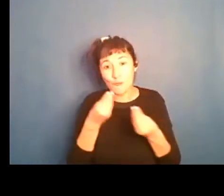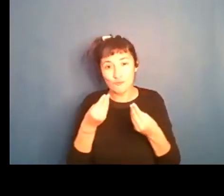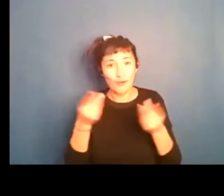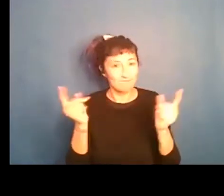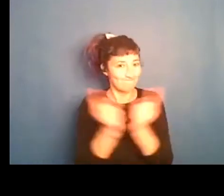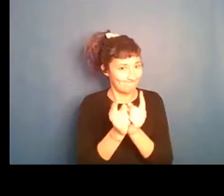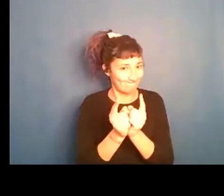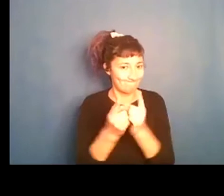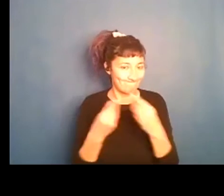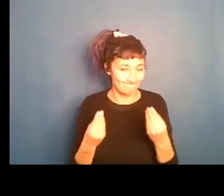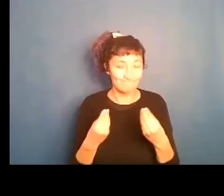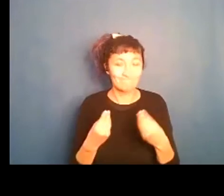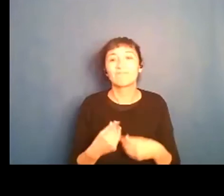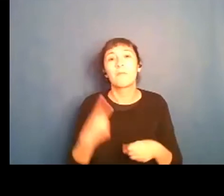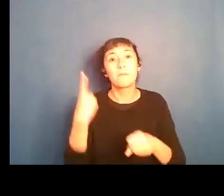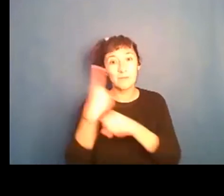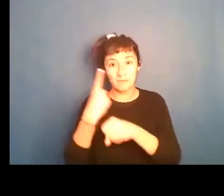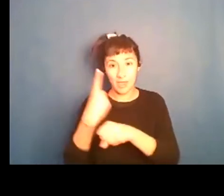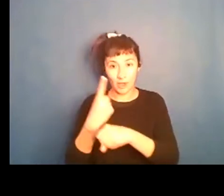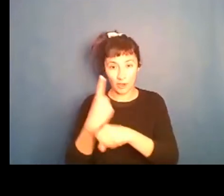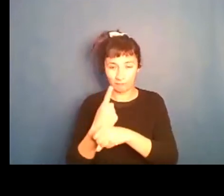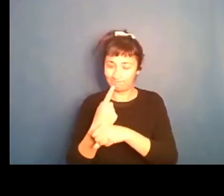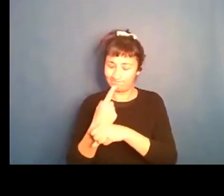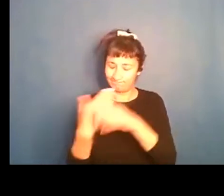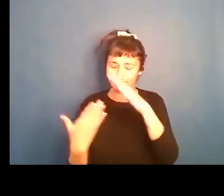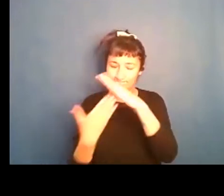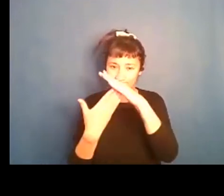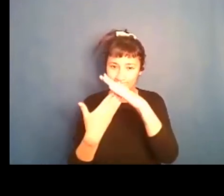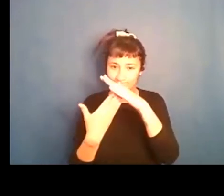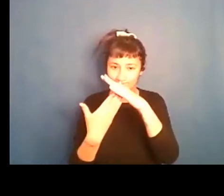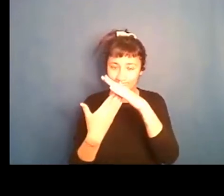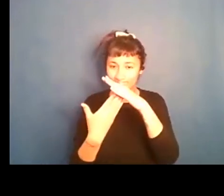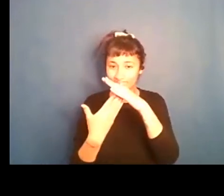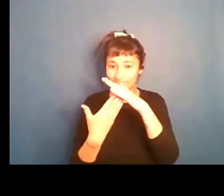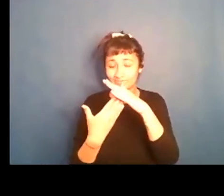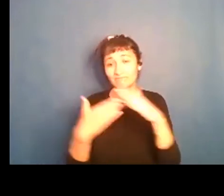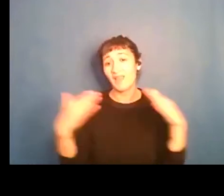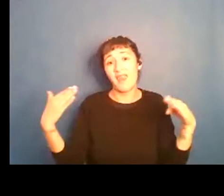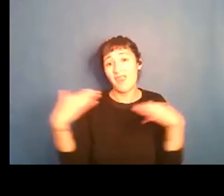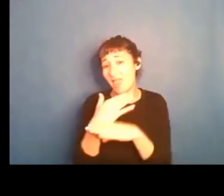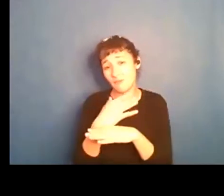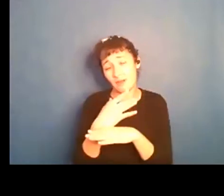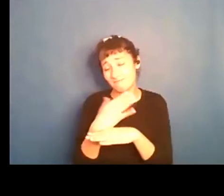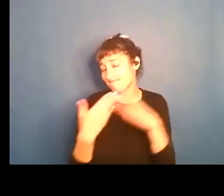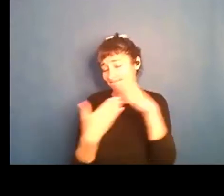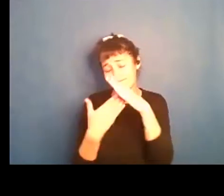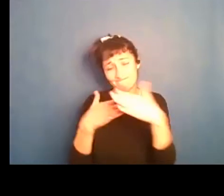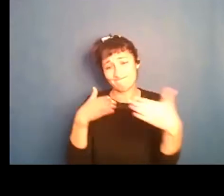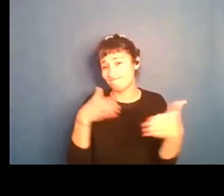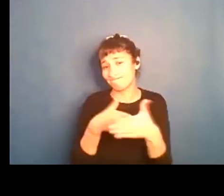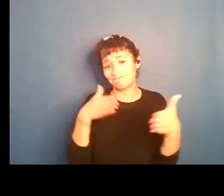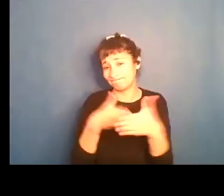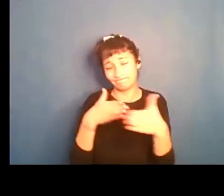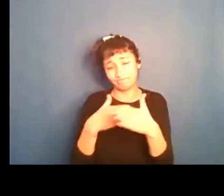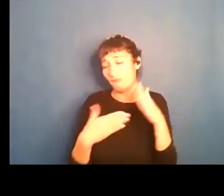concisa. Primero fundamental, la barrera de la lengua, de la comunicación. Claro. ¿Por qué? ¿Por qué te digo